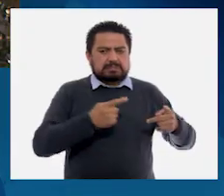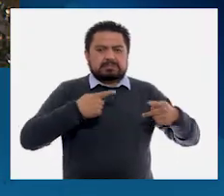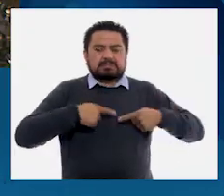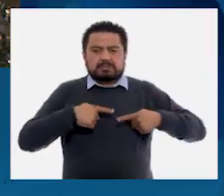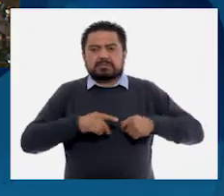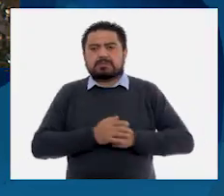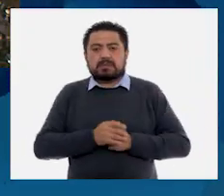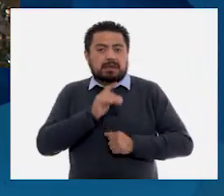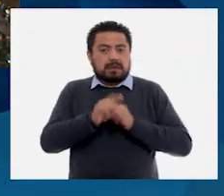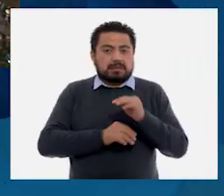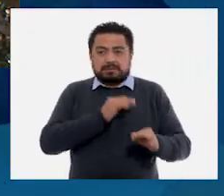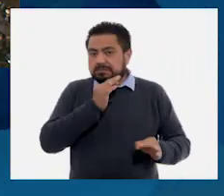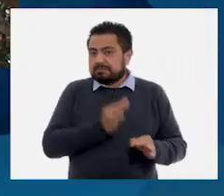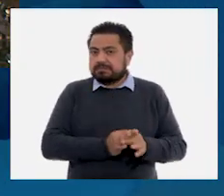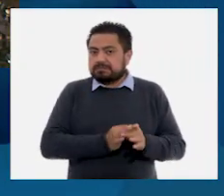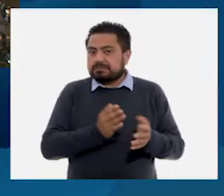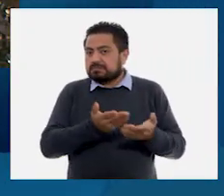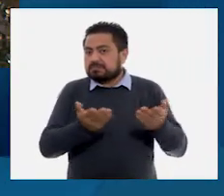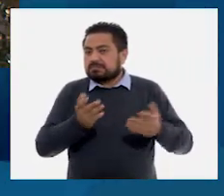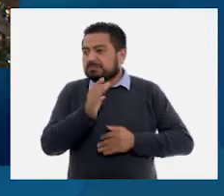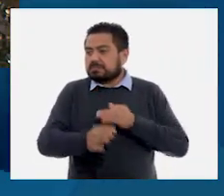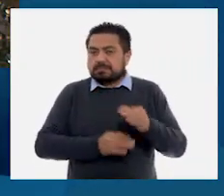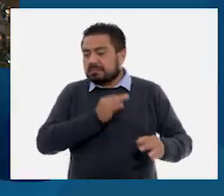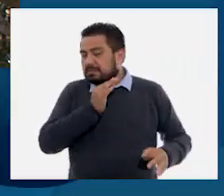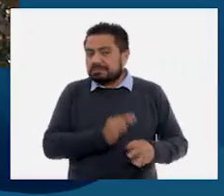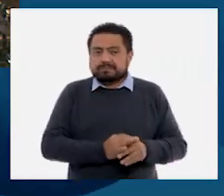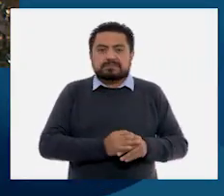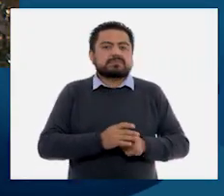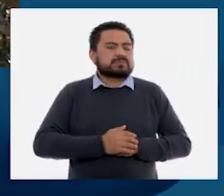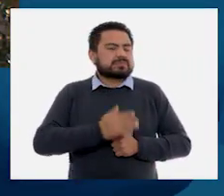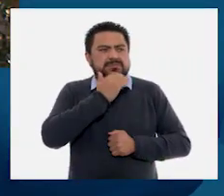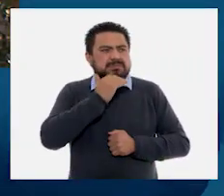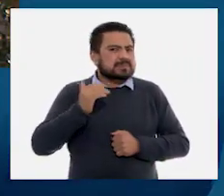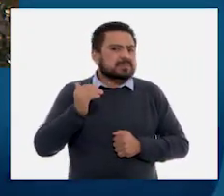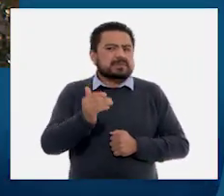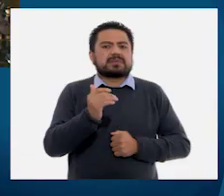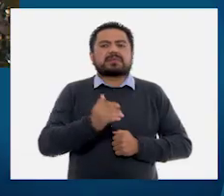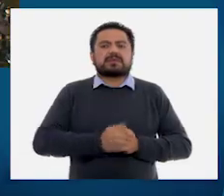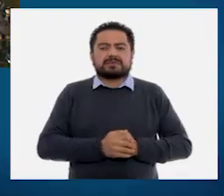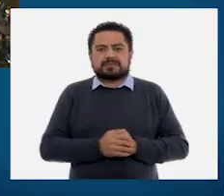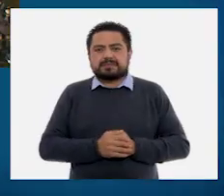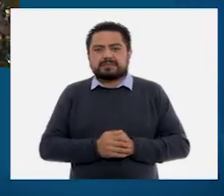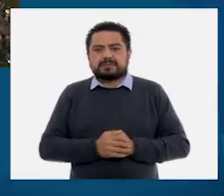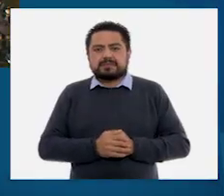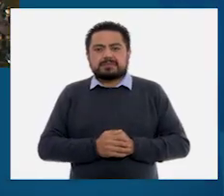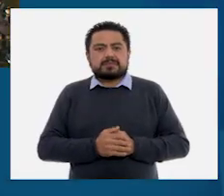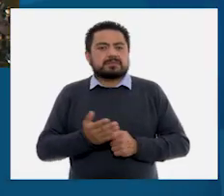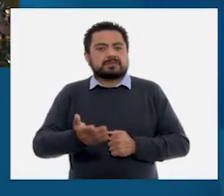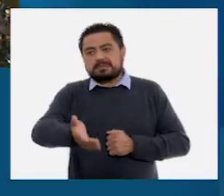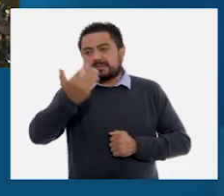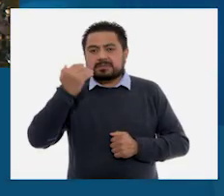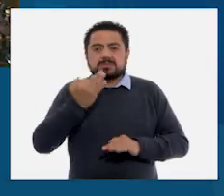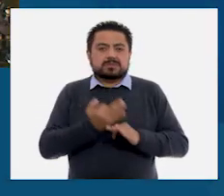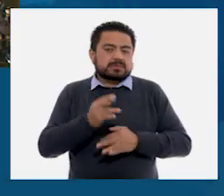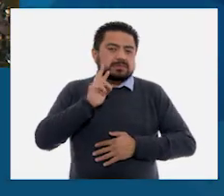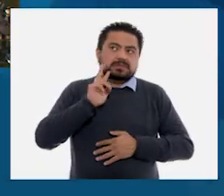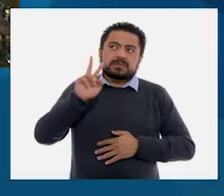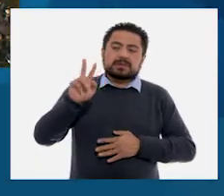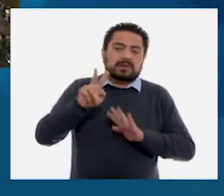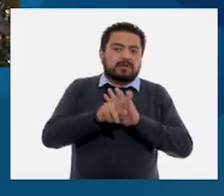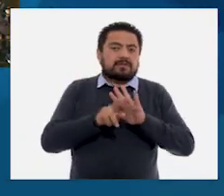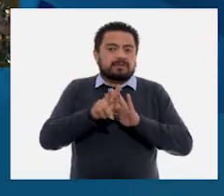distancia. ¿Listas? ¿Listos? ¡Muy bien! ¡Vamos a ver el